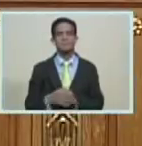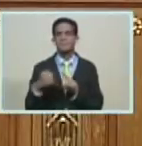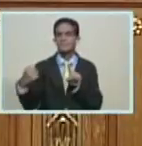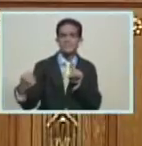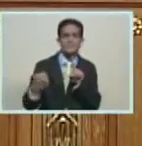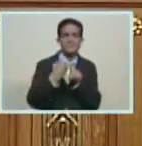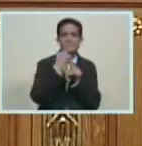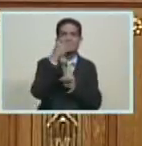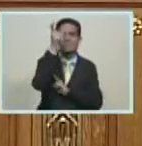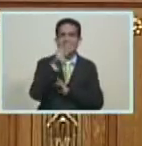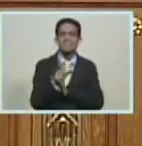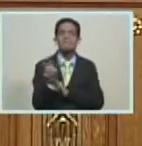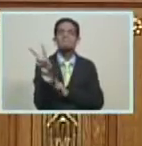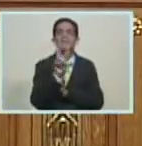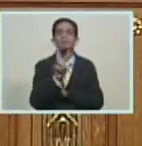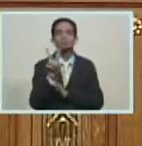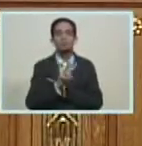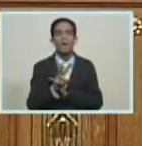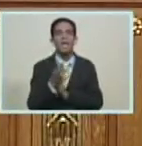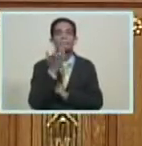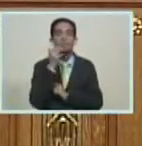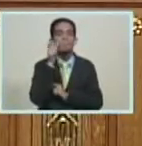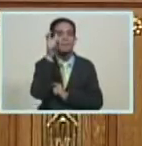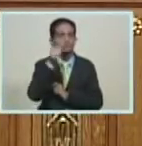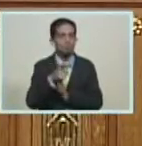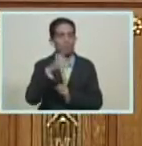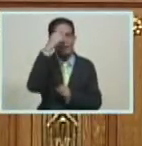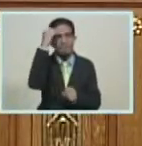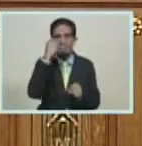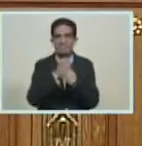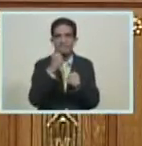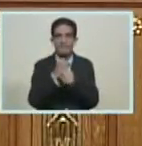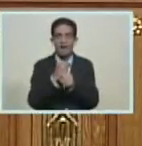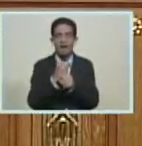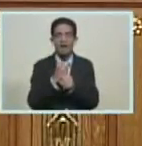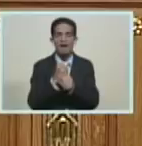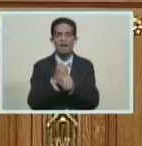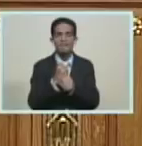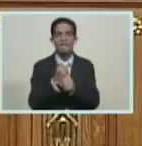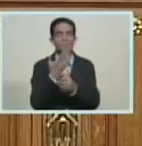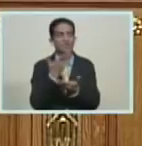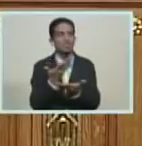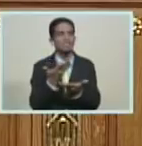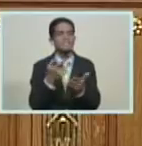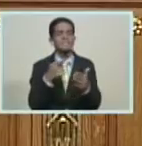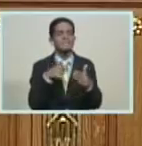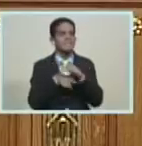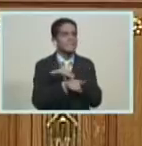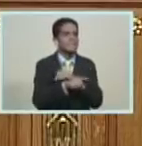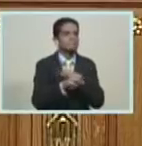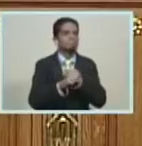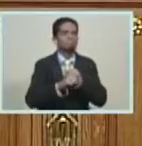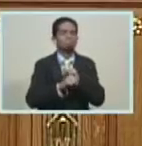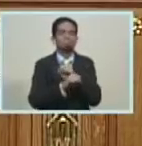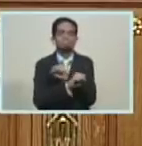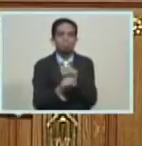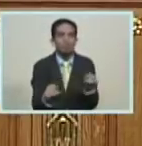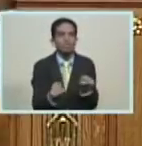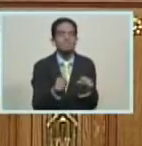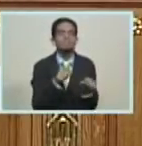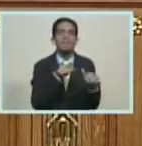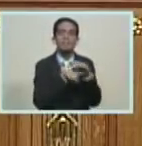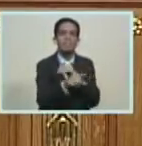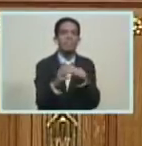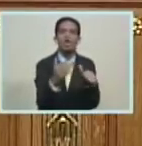Golpean a los venezolanos de a pie que viven de su trabajo. Nos impiden conseguir el dinero y hacer las transacciones para hacer